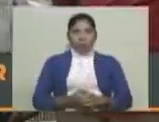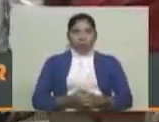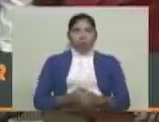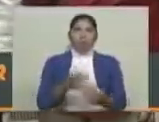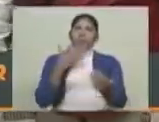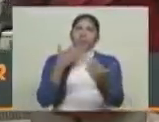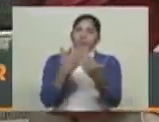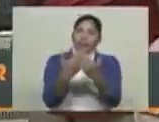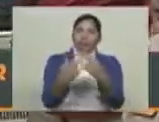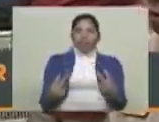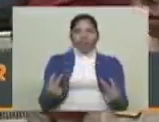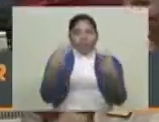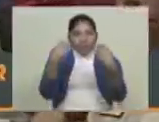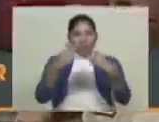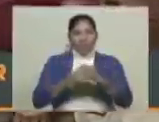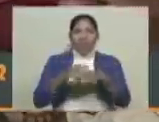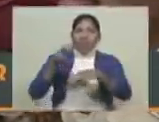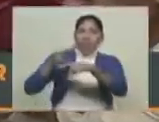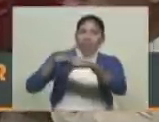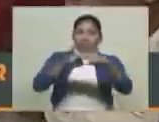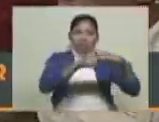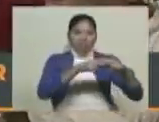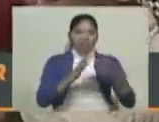Gracias, queridos hermanas, queridas hermanas. Siéntese, por favor.